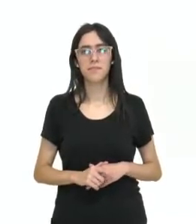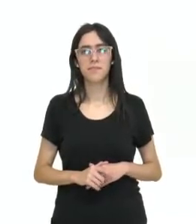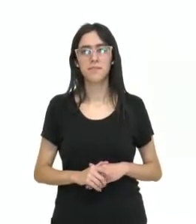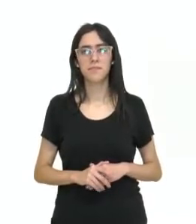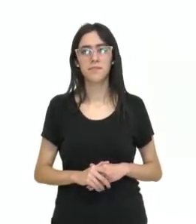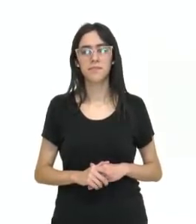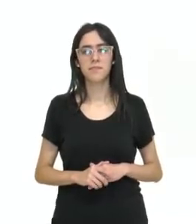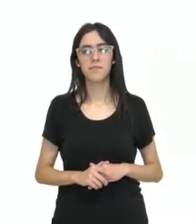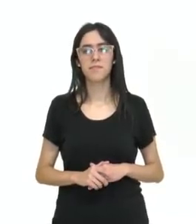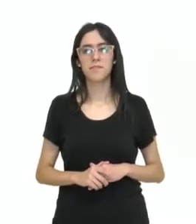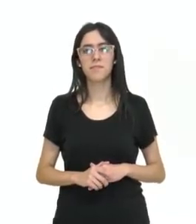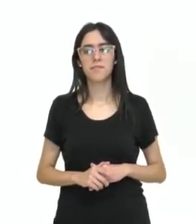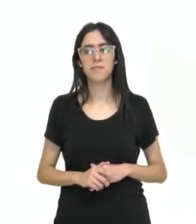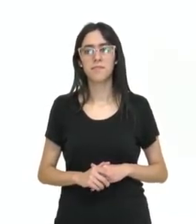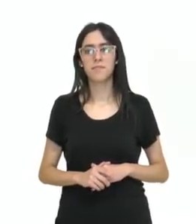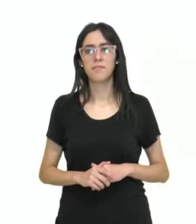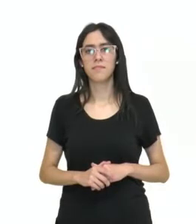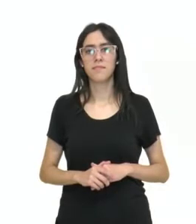2015 llegaron casi